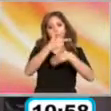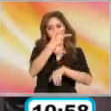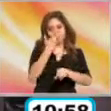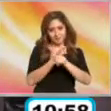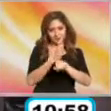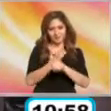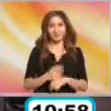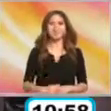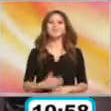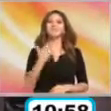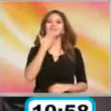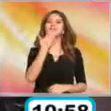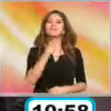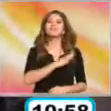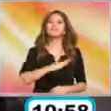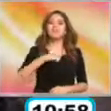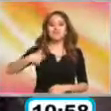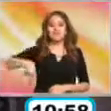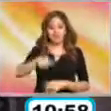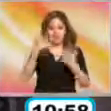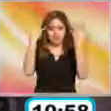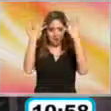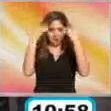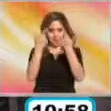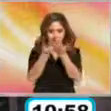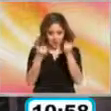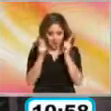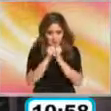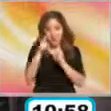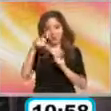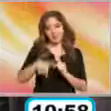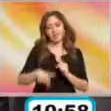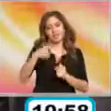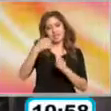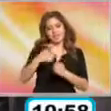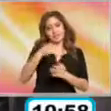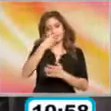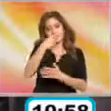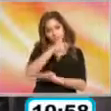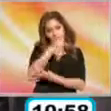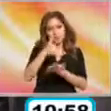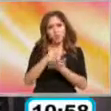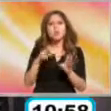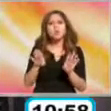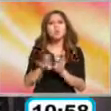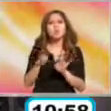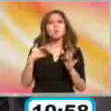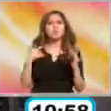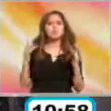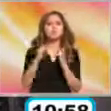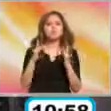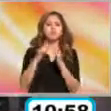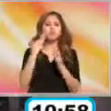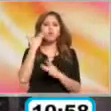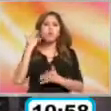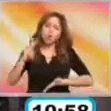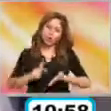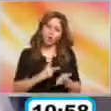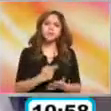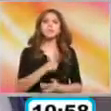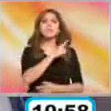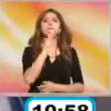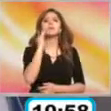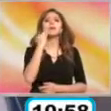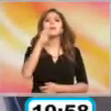felicidades. Sí. El aplauso para Banda Todoterreno que estuvieron con nosotros en tu ciudad. ¿Cómo los buscan, muchachos, en las redes sociales? Hay que reiterar eso. En el